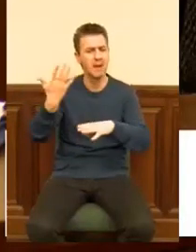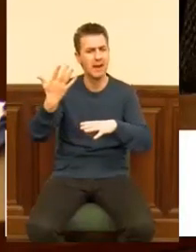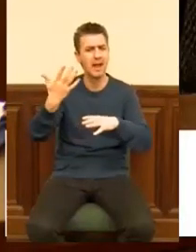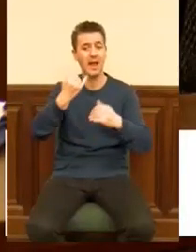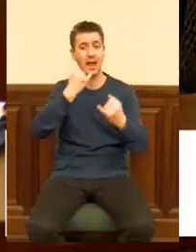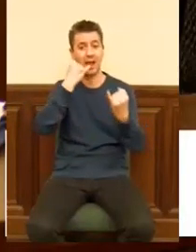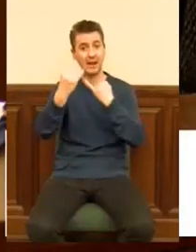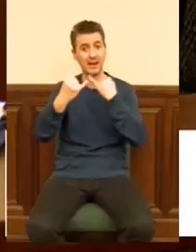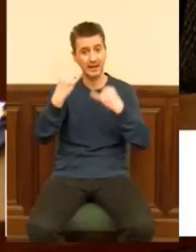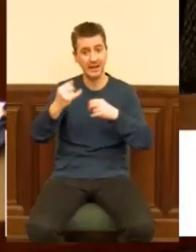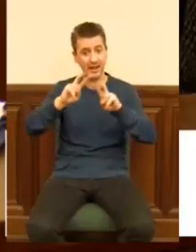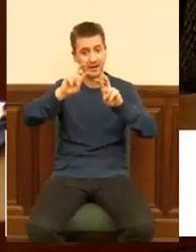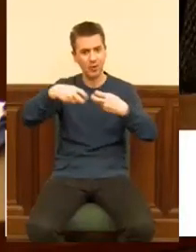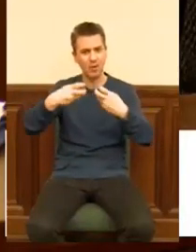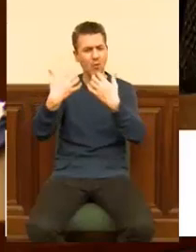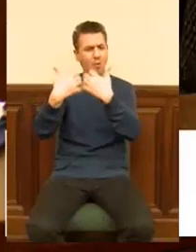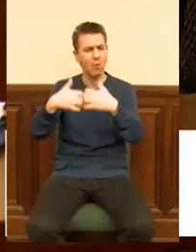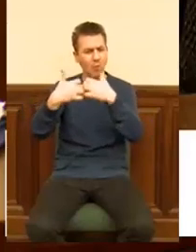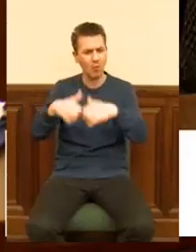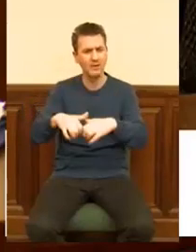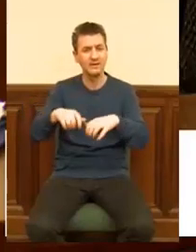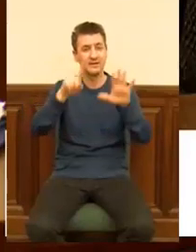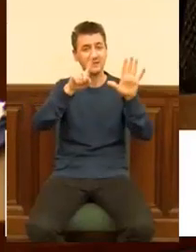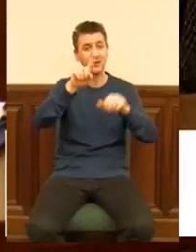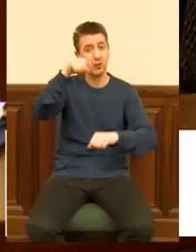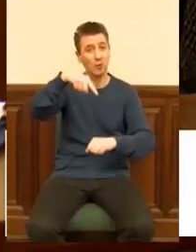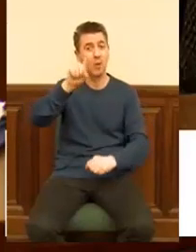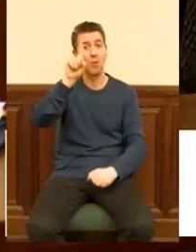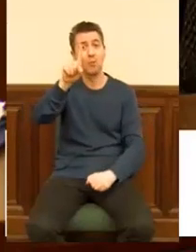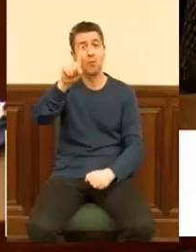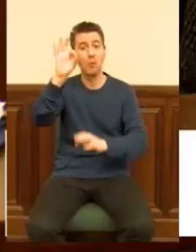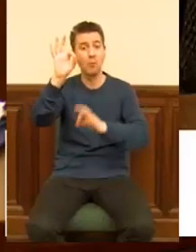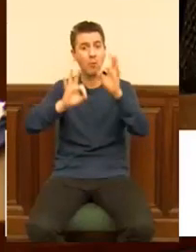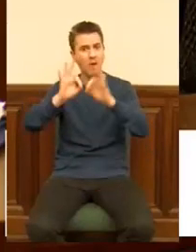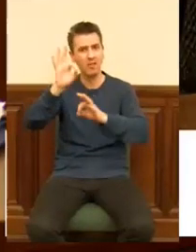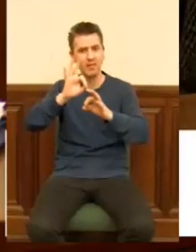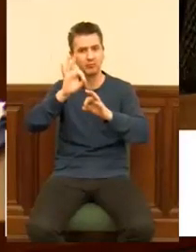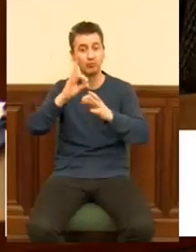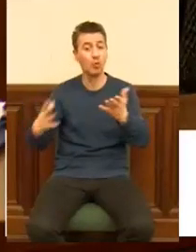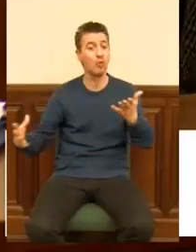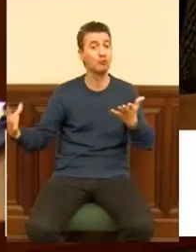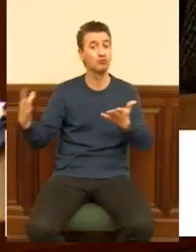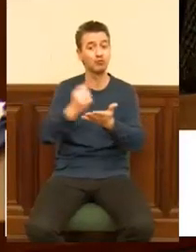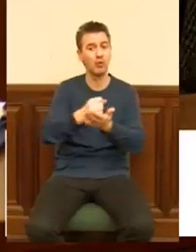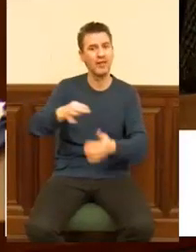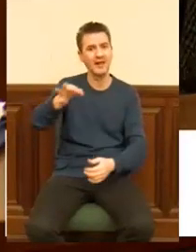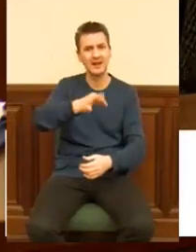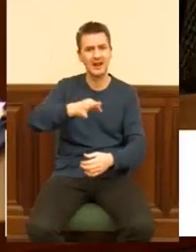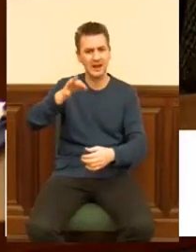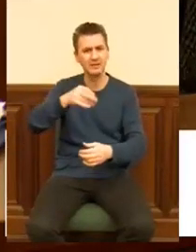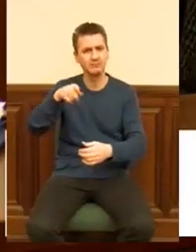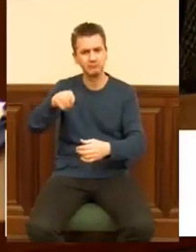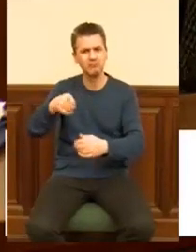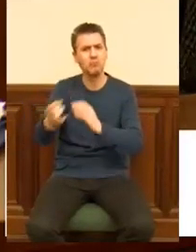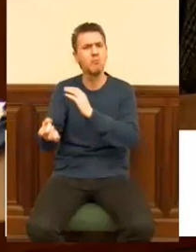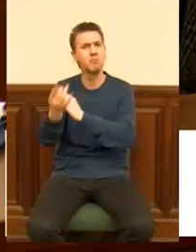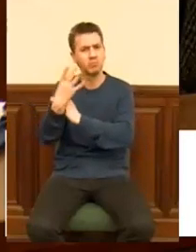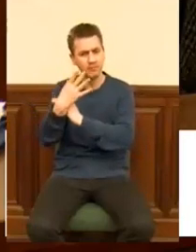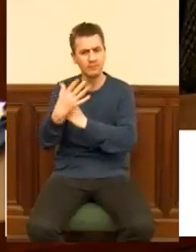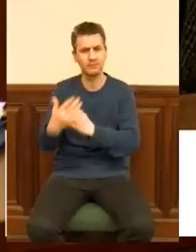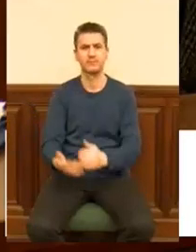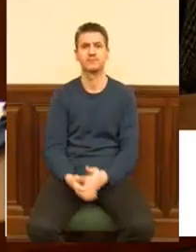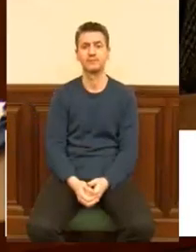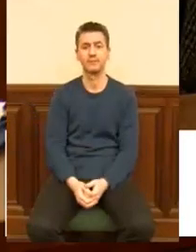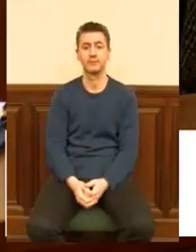renovable del 6,1% de la energía en la isla. Estas son medidas que se pueden tomar desde